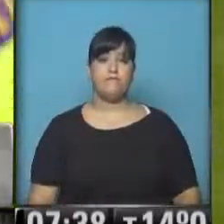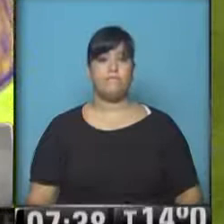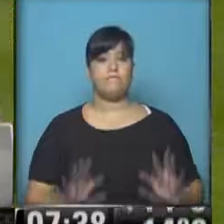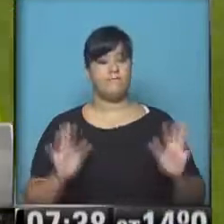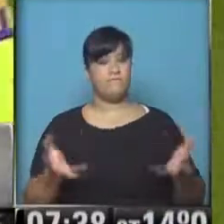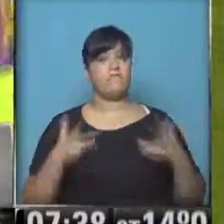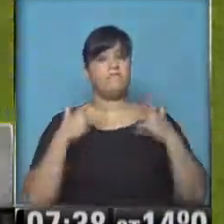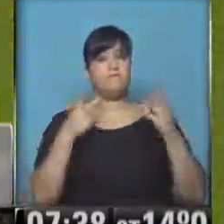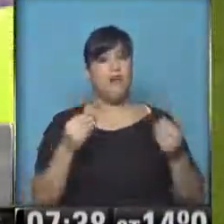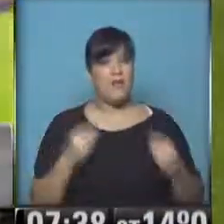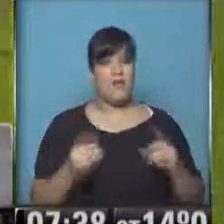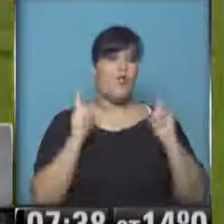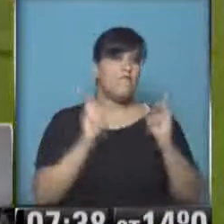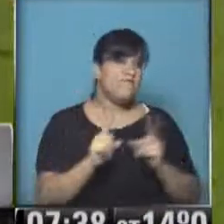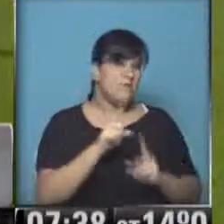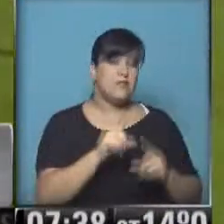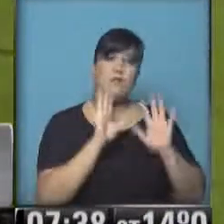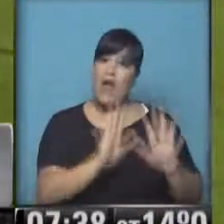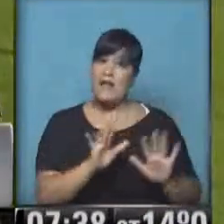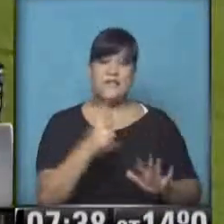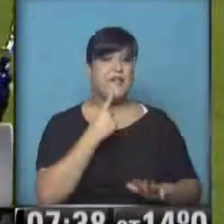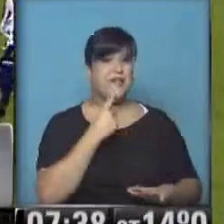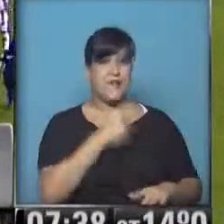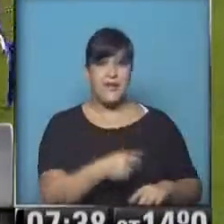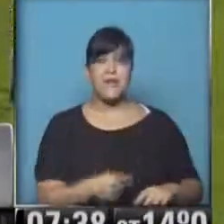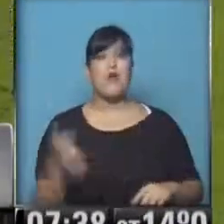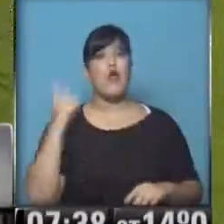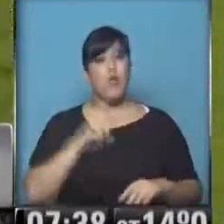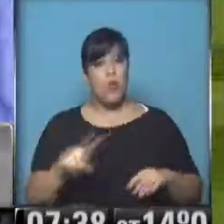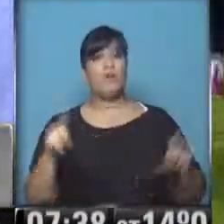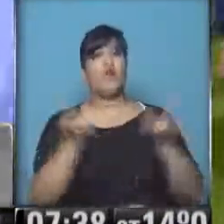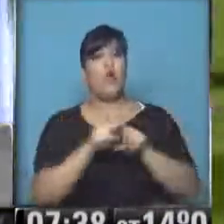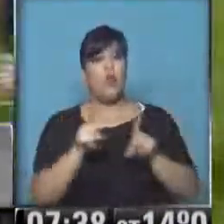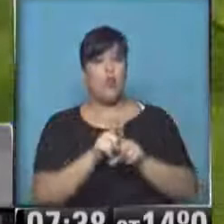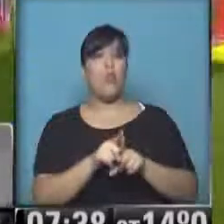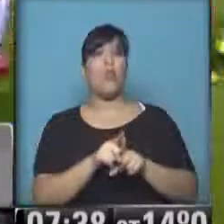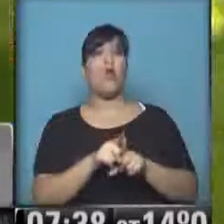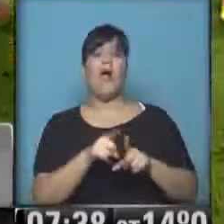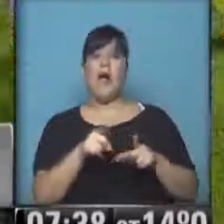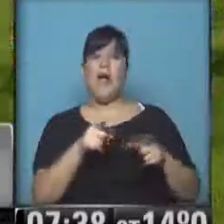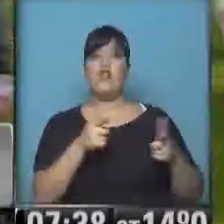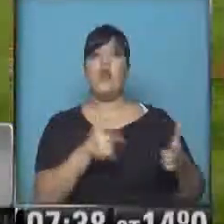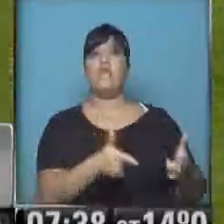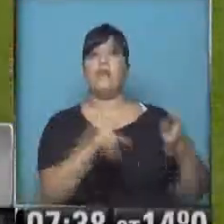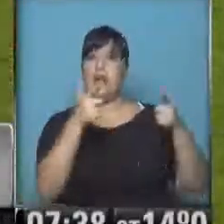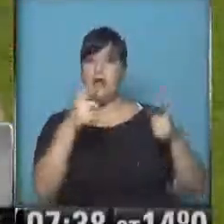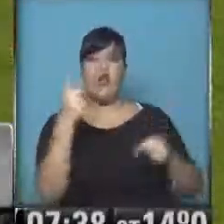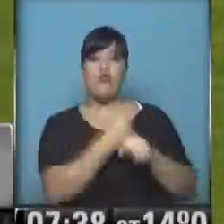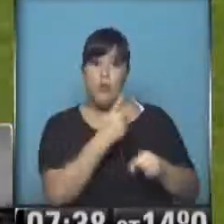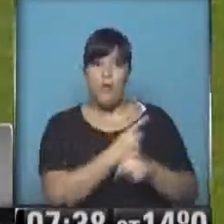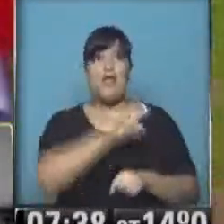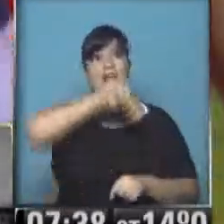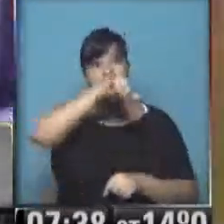es que es lo que está generando este River, que cuando ofensivamente no encuentra respuestas, sí lo pueden hacer